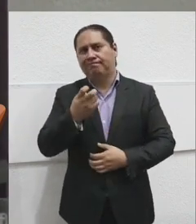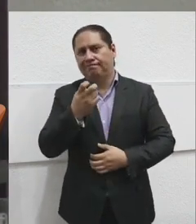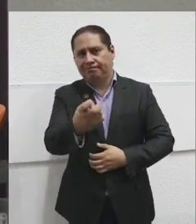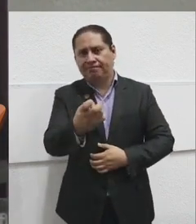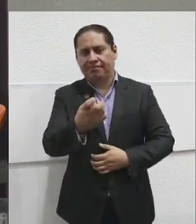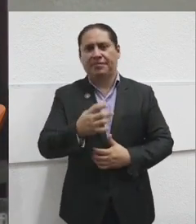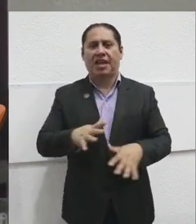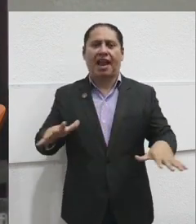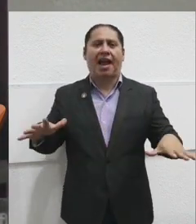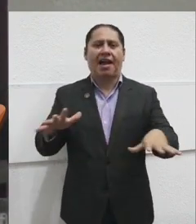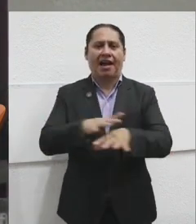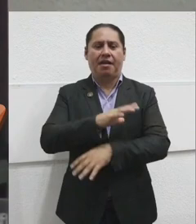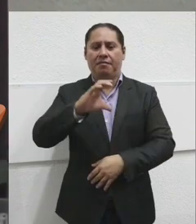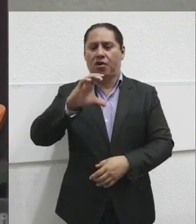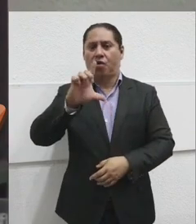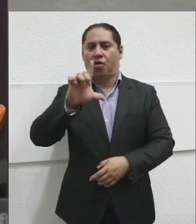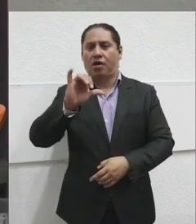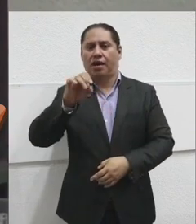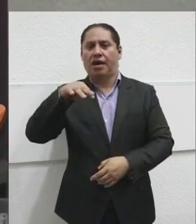estragos del cambio climático,